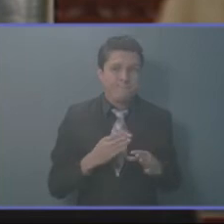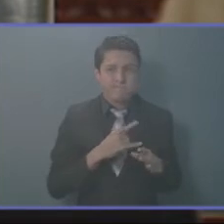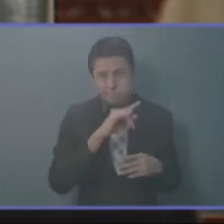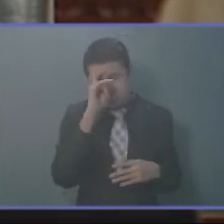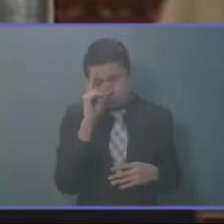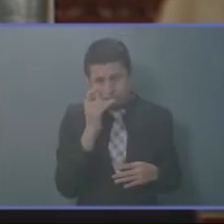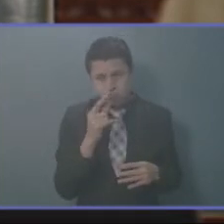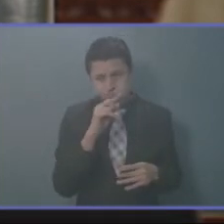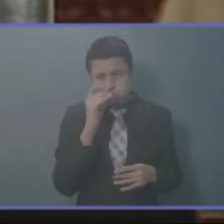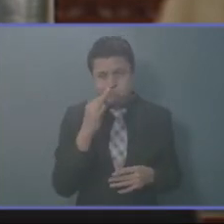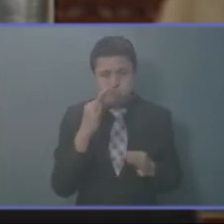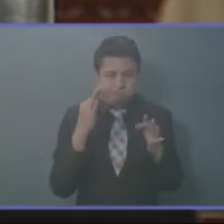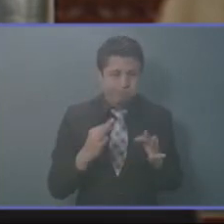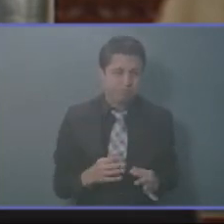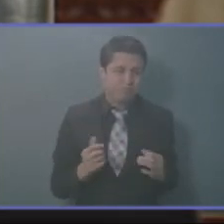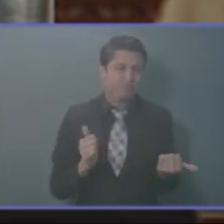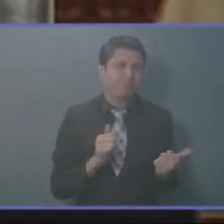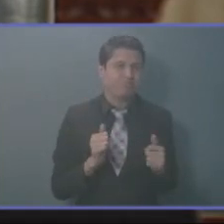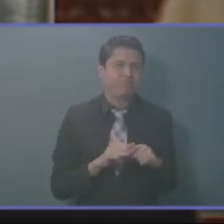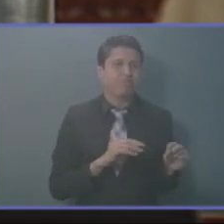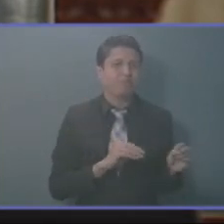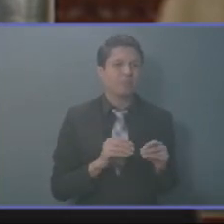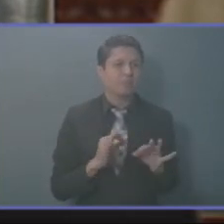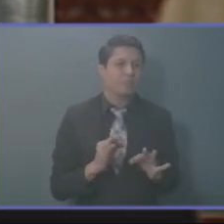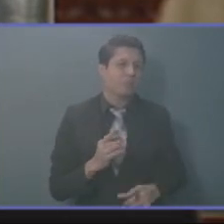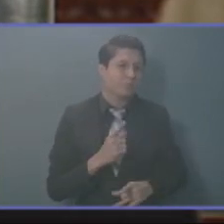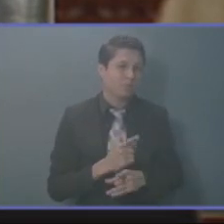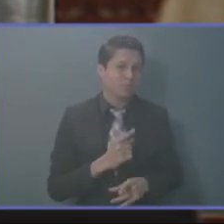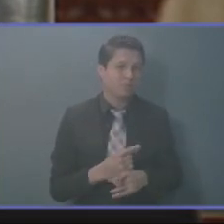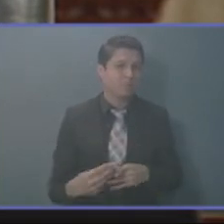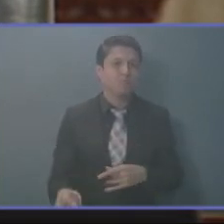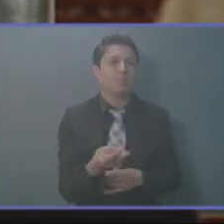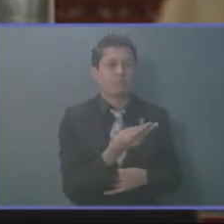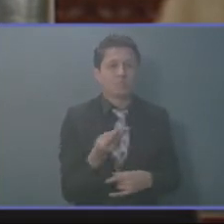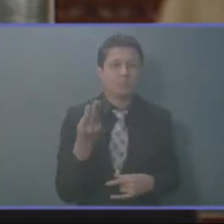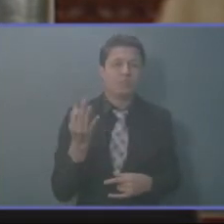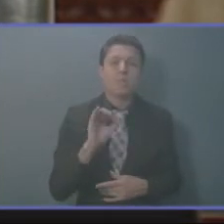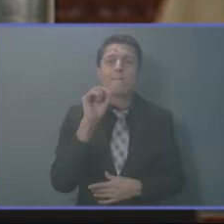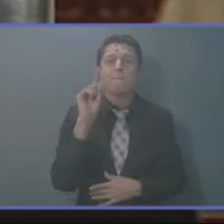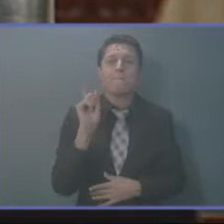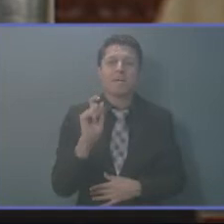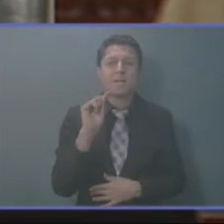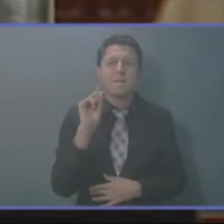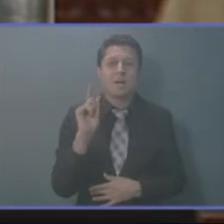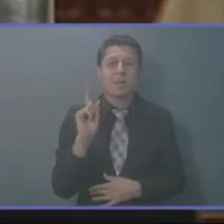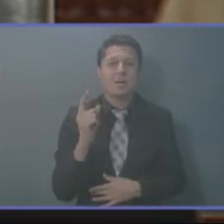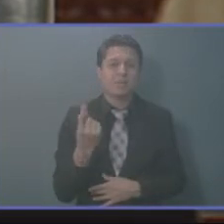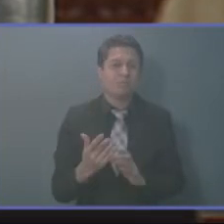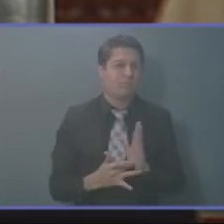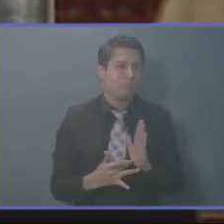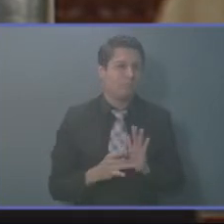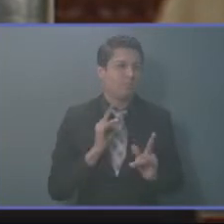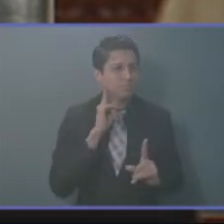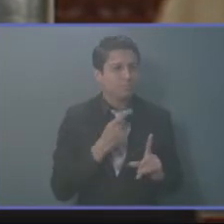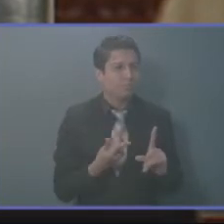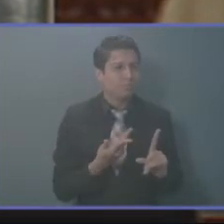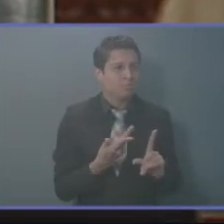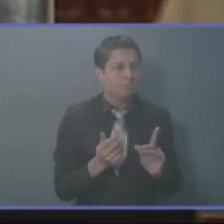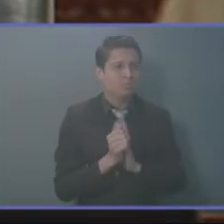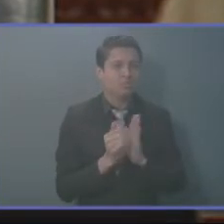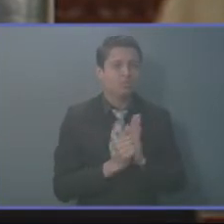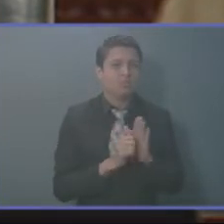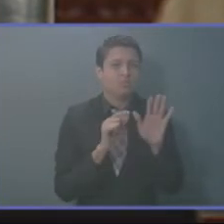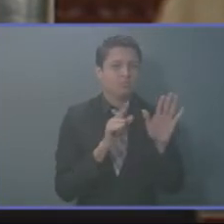sus funciones. Cualquier legislación aplicable a los métodos y equipos debe ser consultada y evaluada técnicamente, a fin de cumplir con el